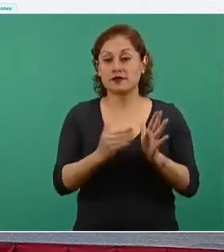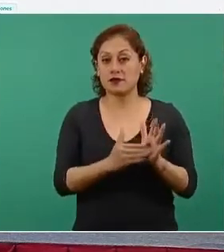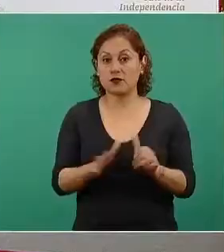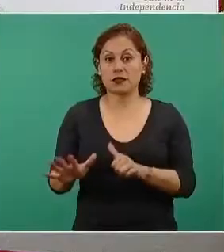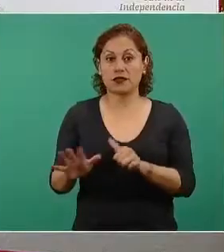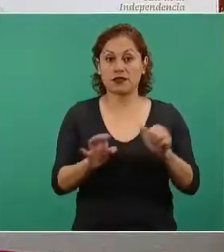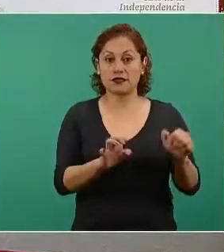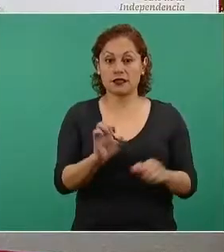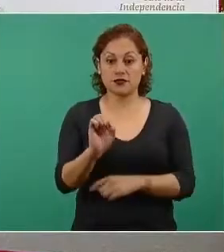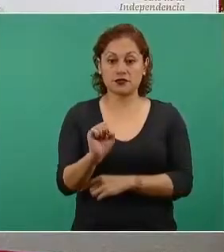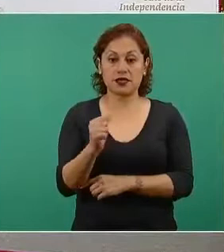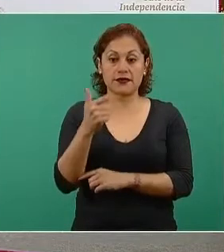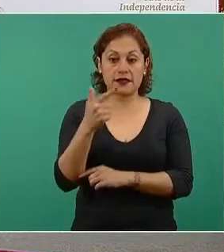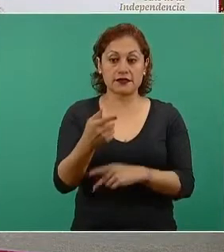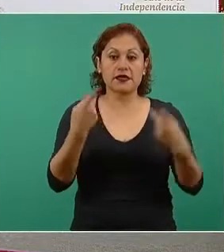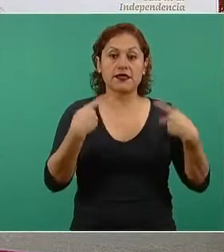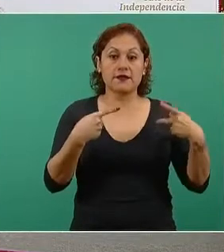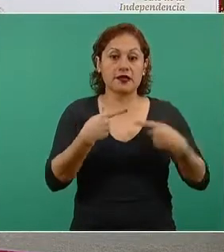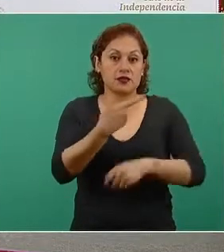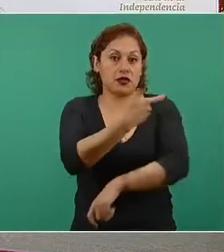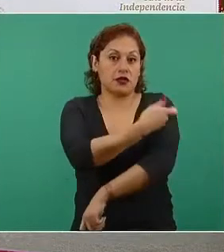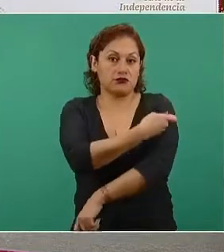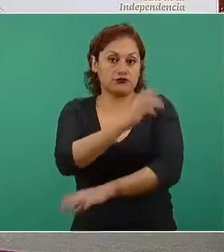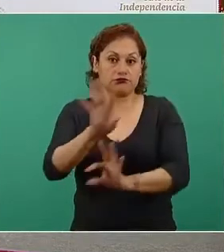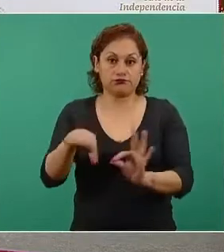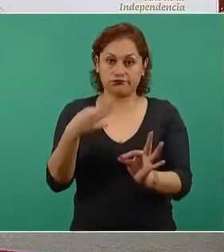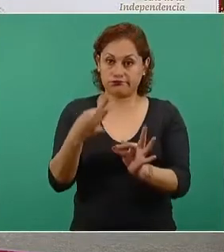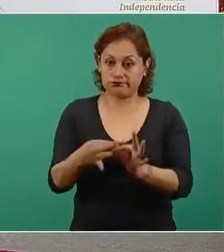695.667 esquemas de vacunación completados para